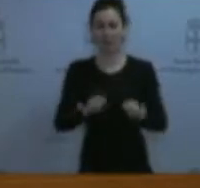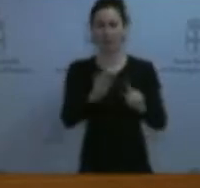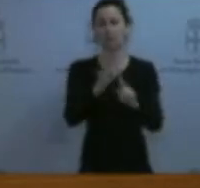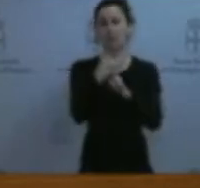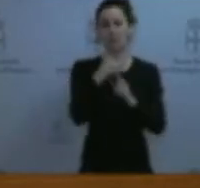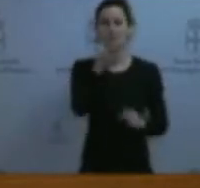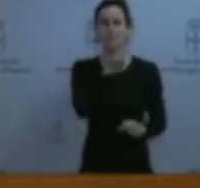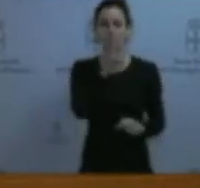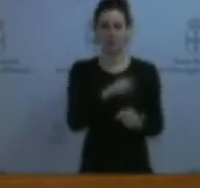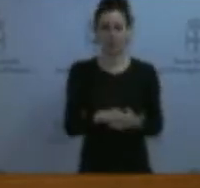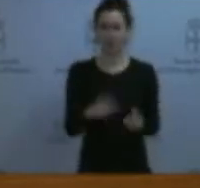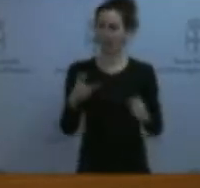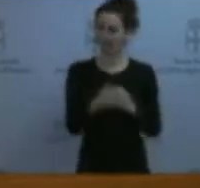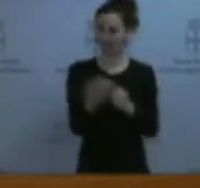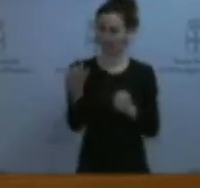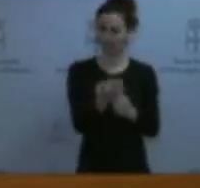peligrosas.